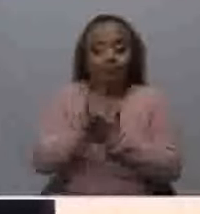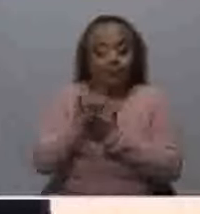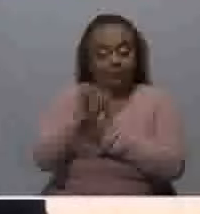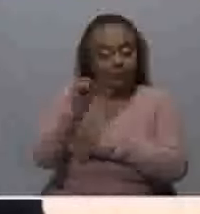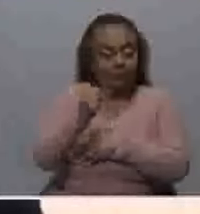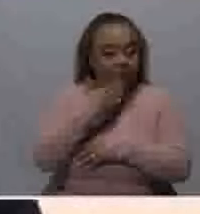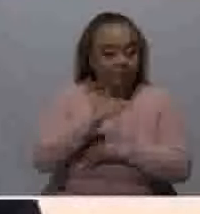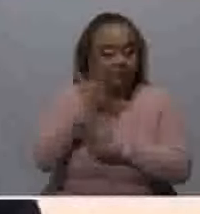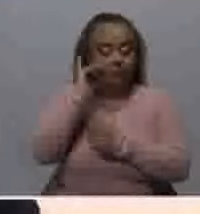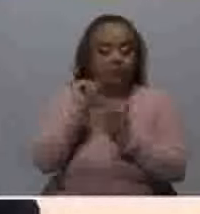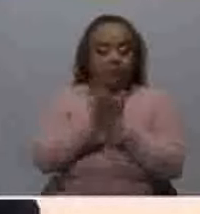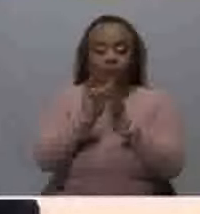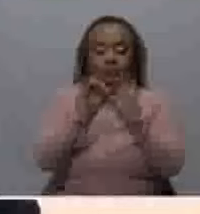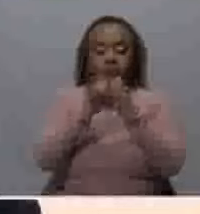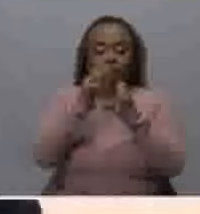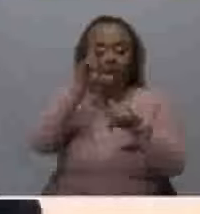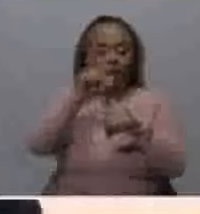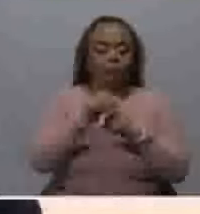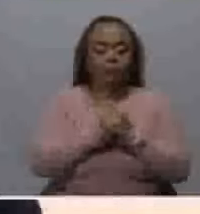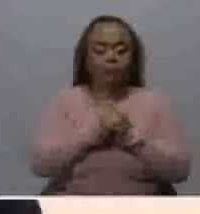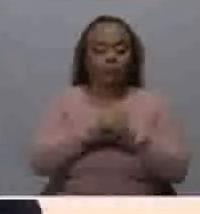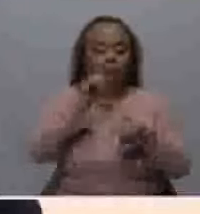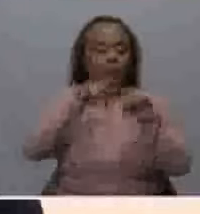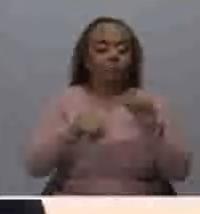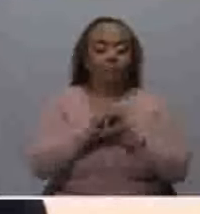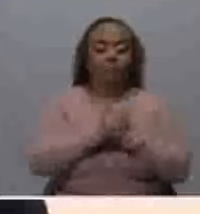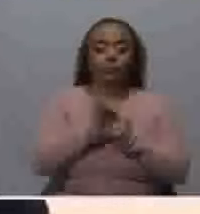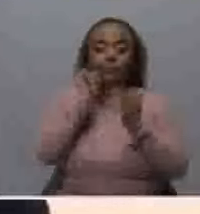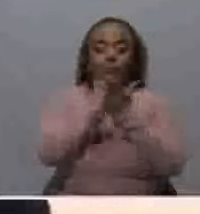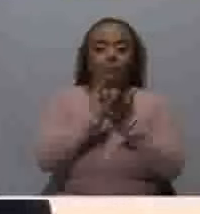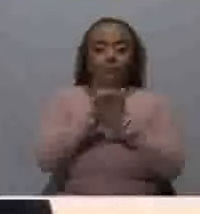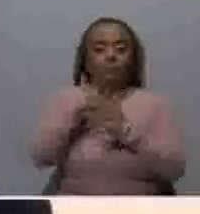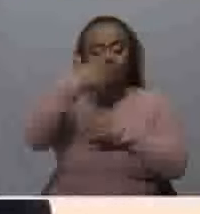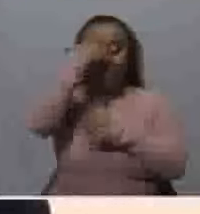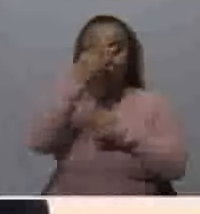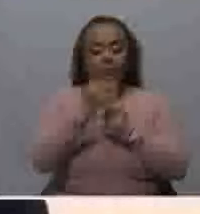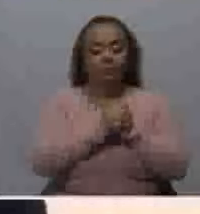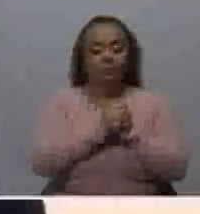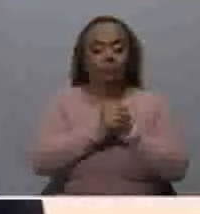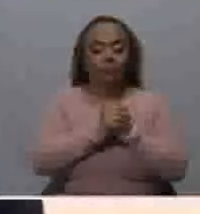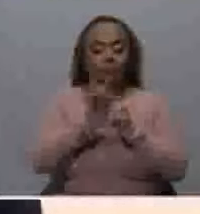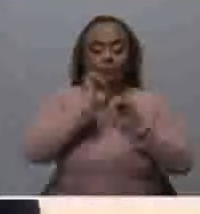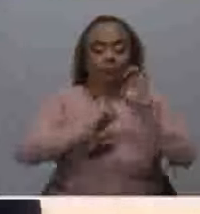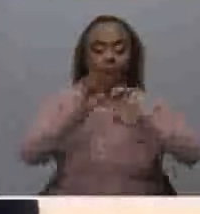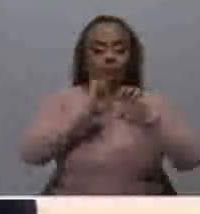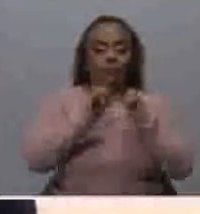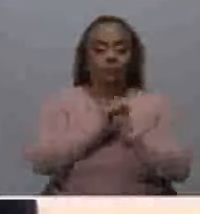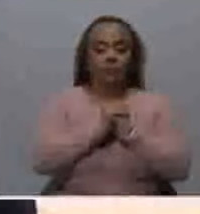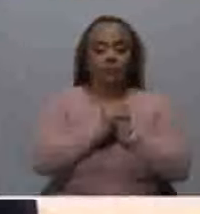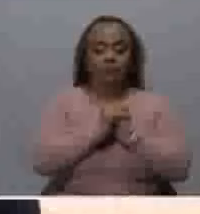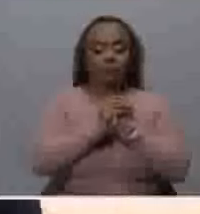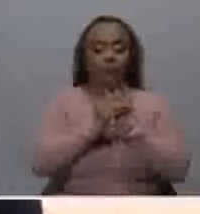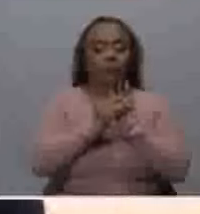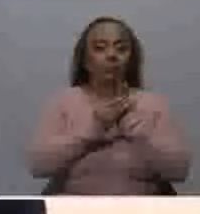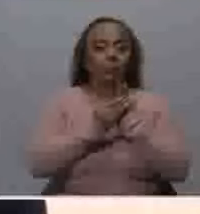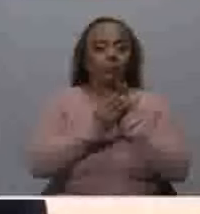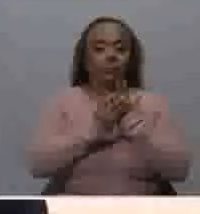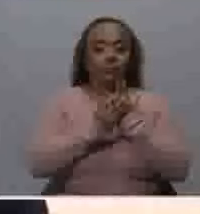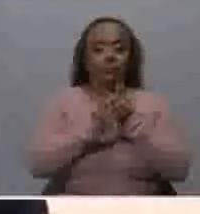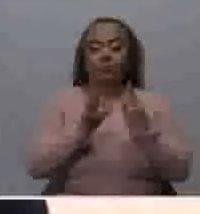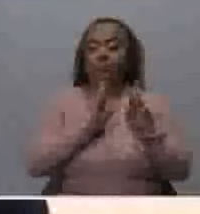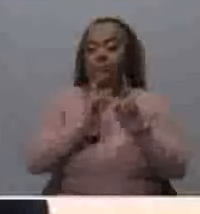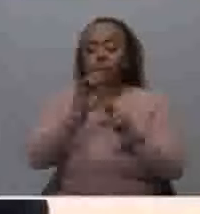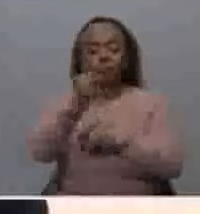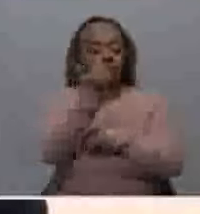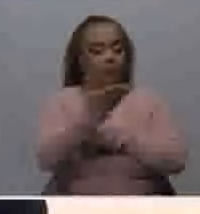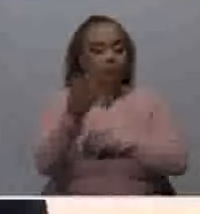porque ante estos equipos no puede fallar tanto. Esas son las cosas que yo creo que tenemos que evaluar. El marcador es otra